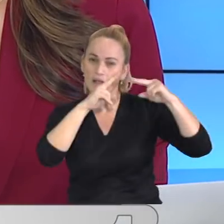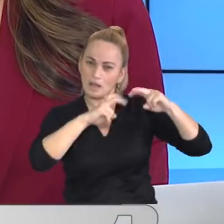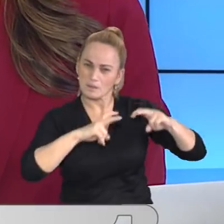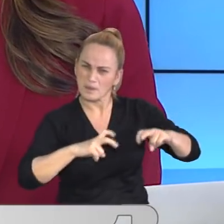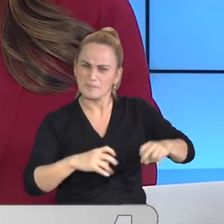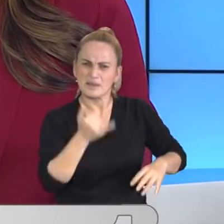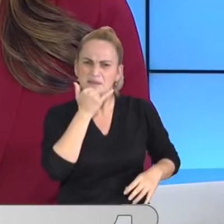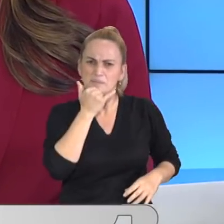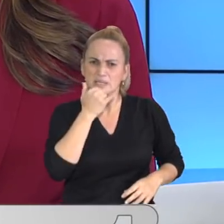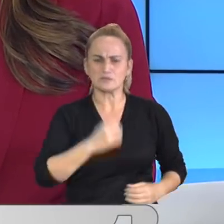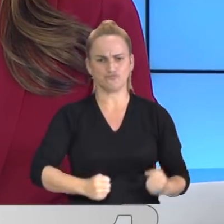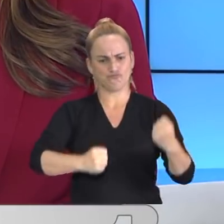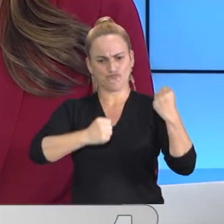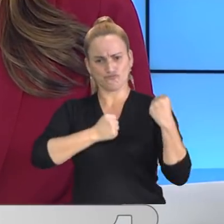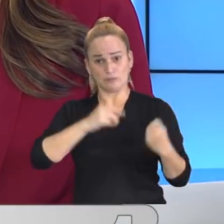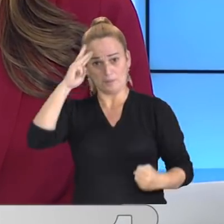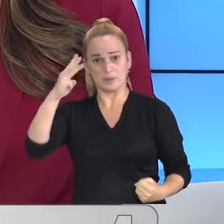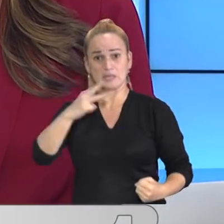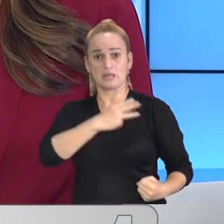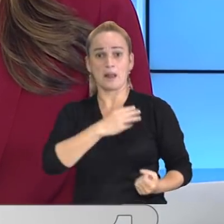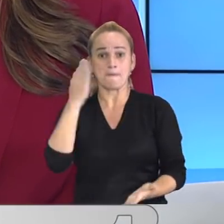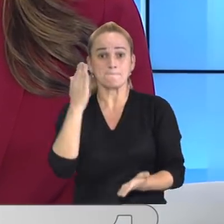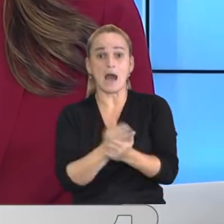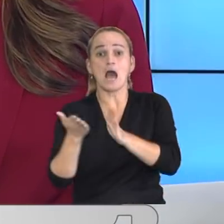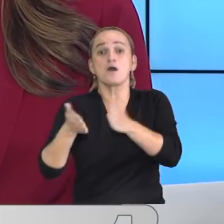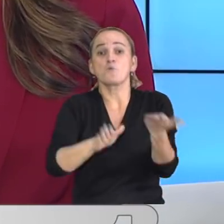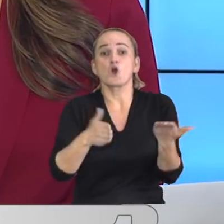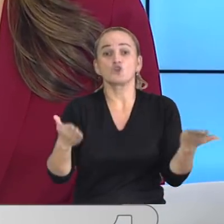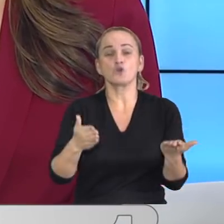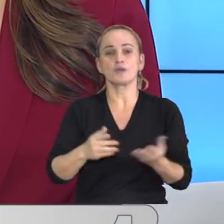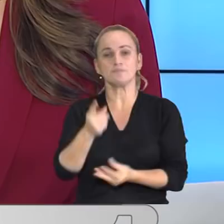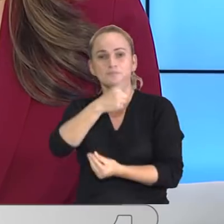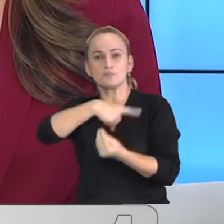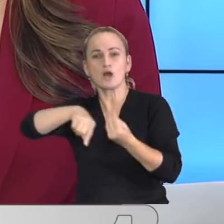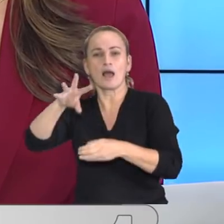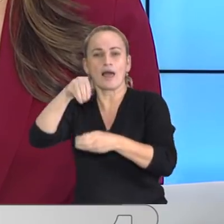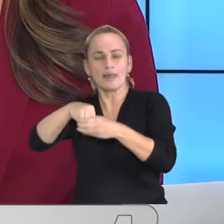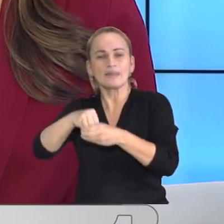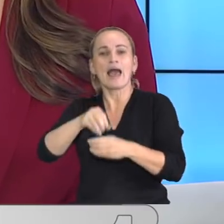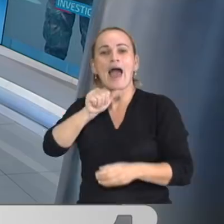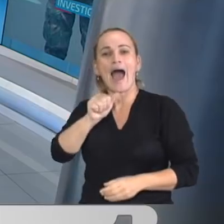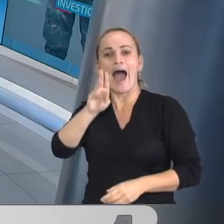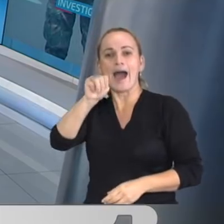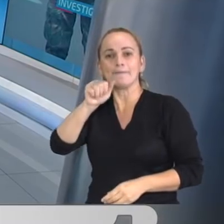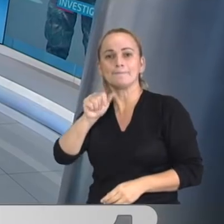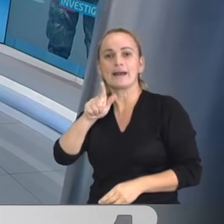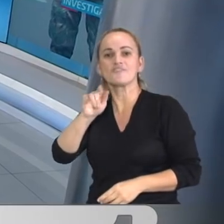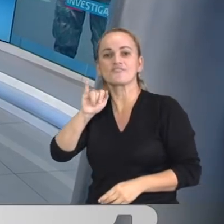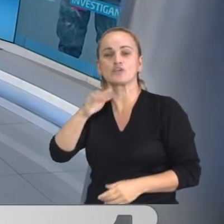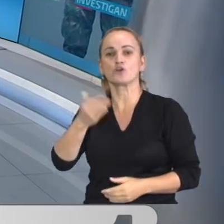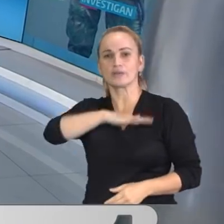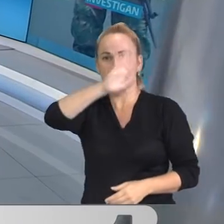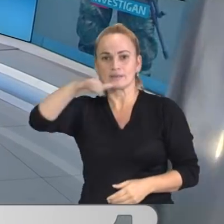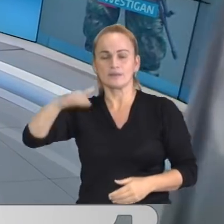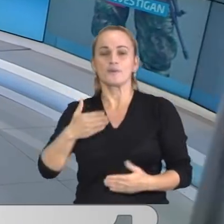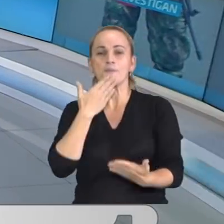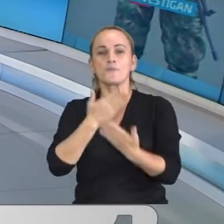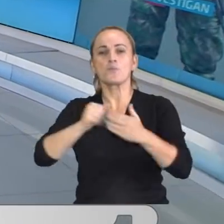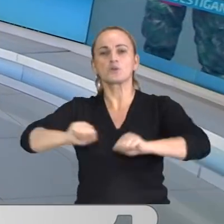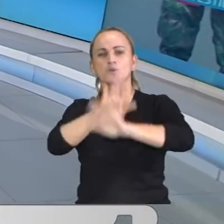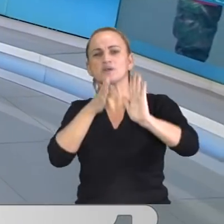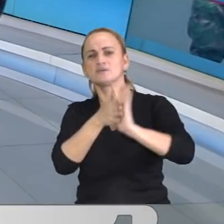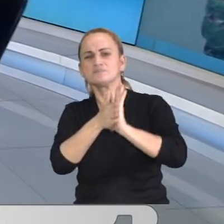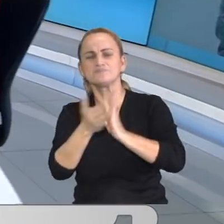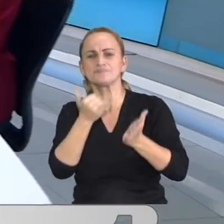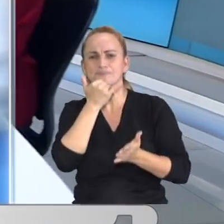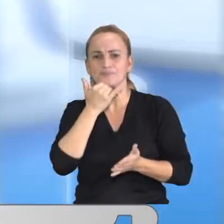la muerte de un soldado, al parecer de manera accidental, en el batallón del municipio de Amalfi, en Antioquia. Yusi Chaparro, muy buenos días. ¿Qué se sabe